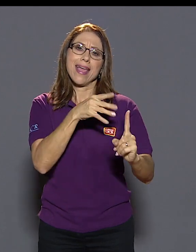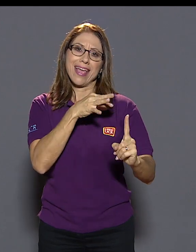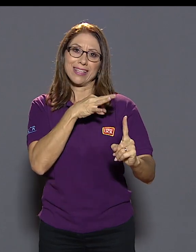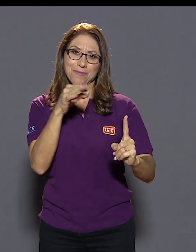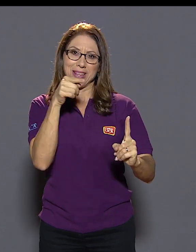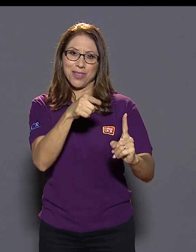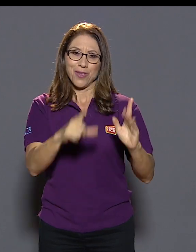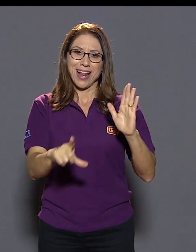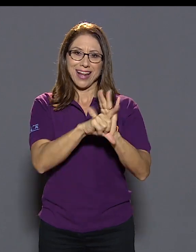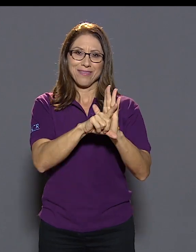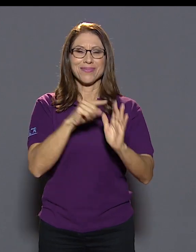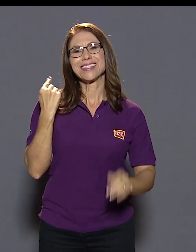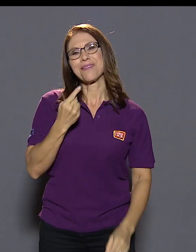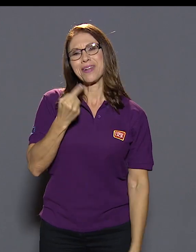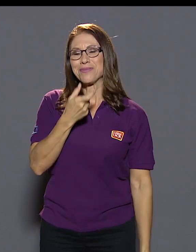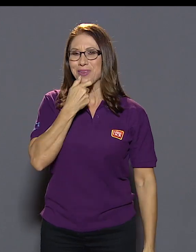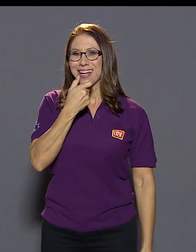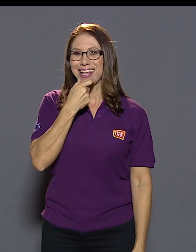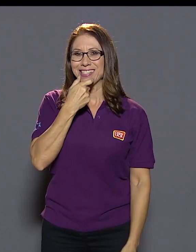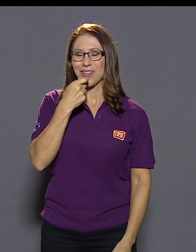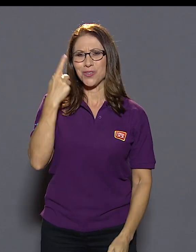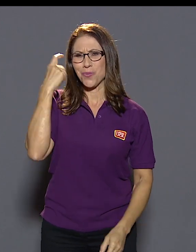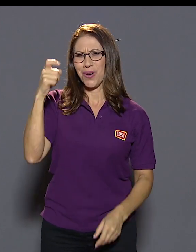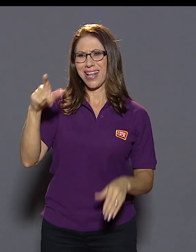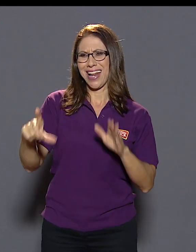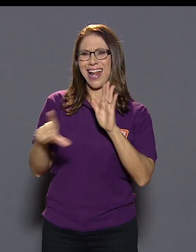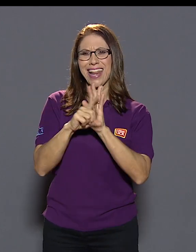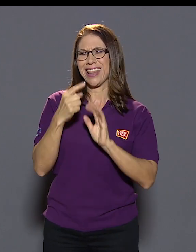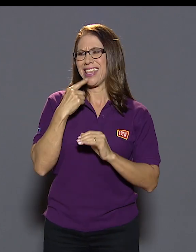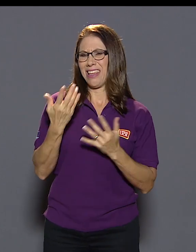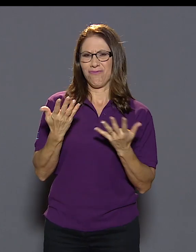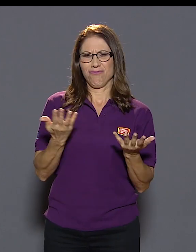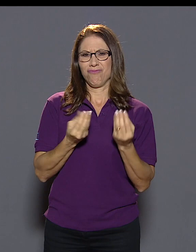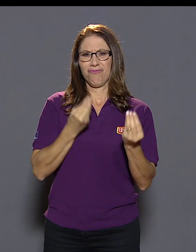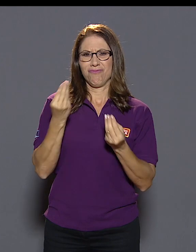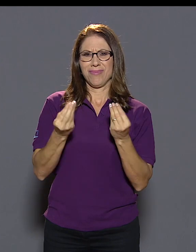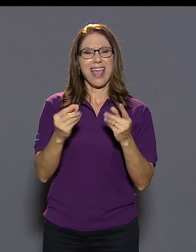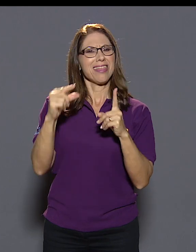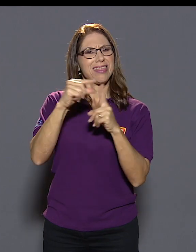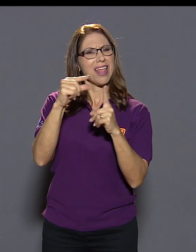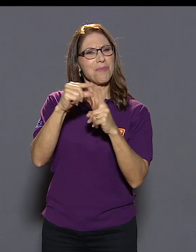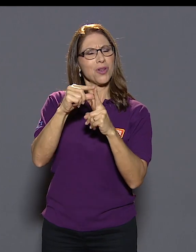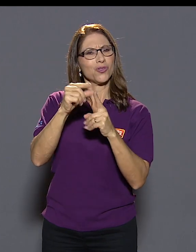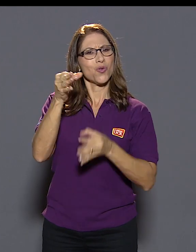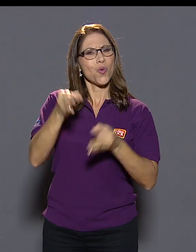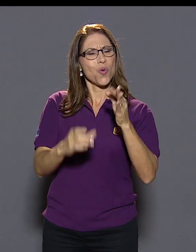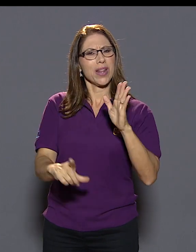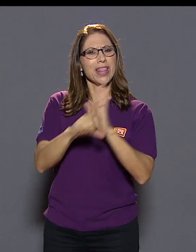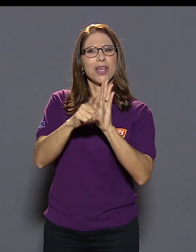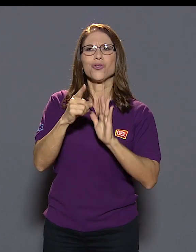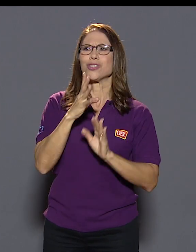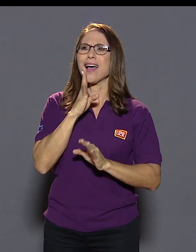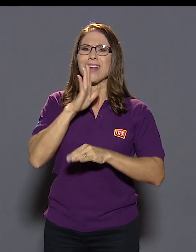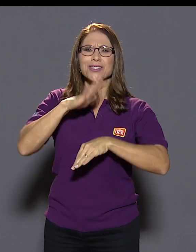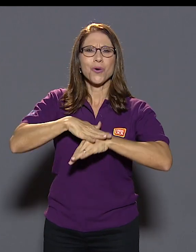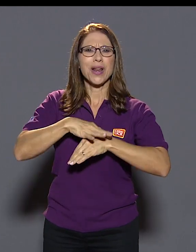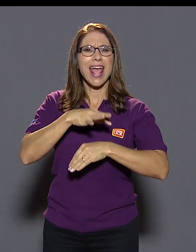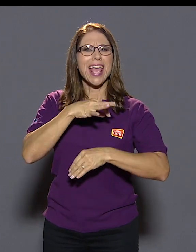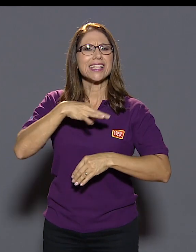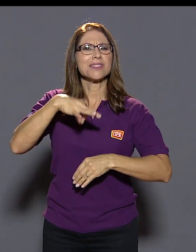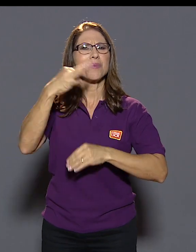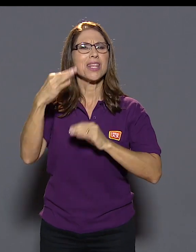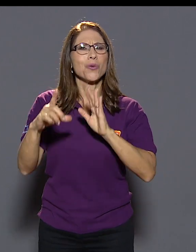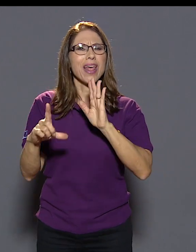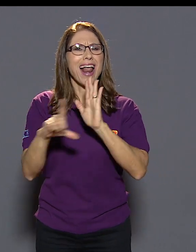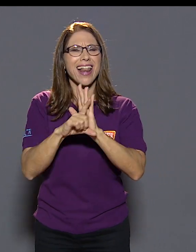eso siempre es muy gracioso porque la gente, o en términos jurídicos, ¿verdad?, se habla del espíritu de la ley y no. ¿Cuál será el espíritu